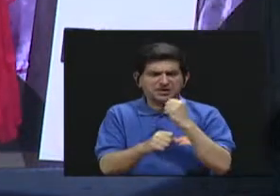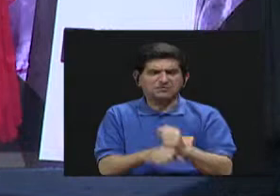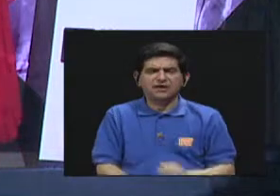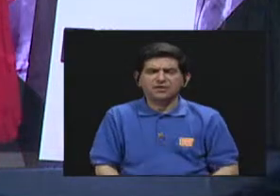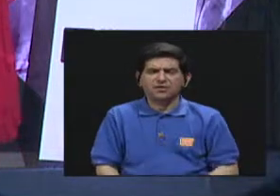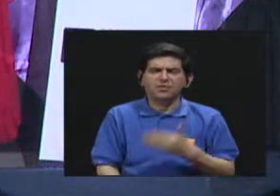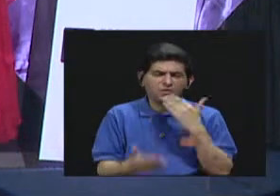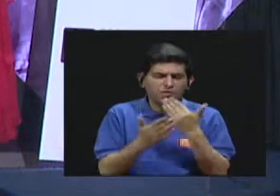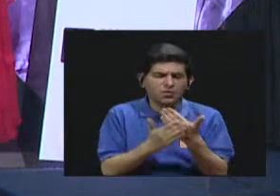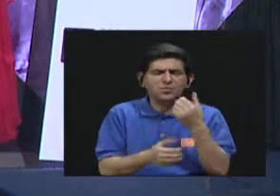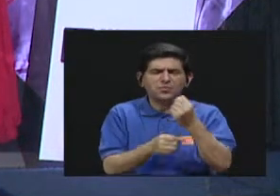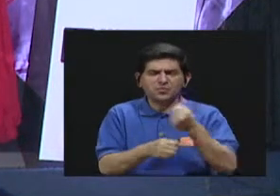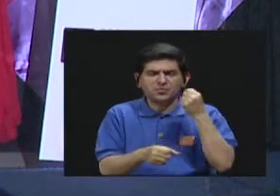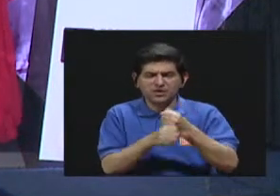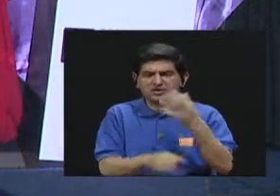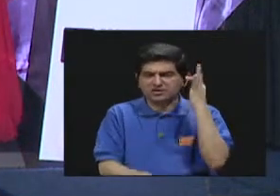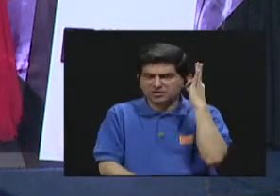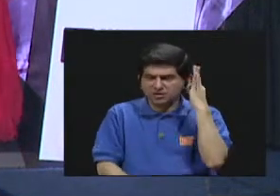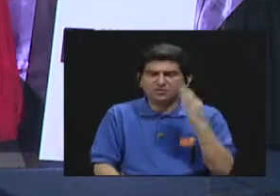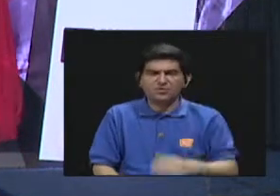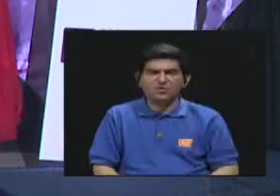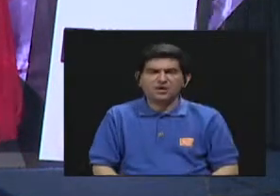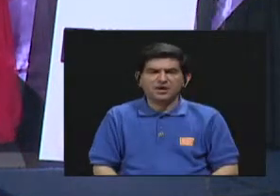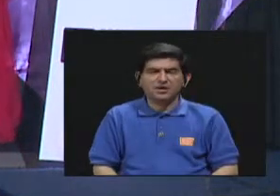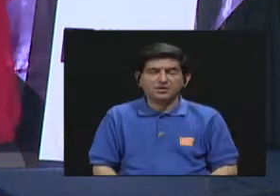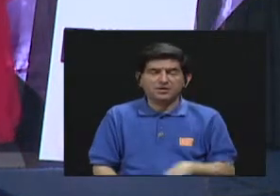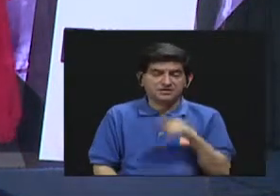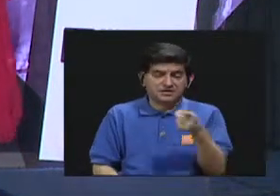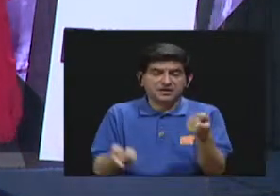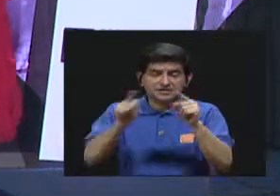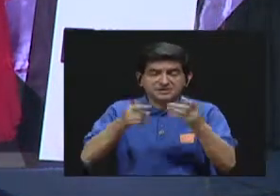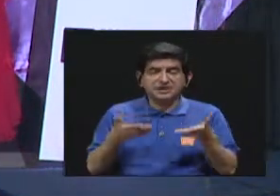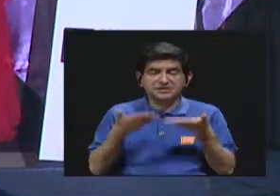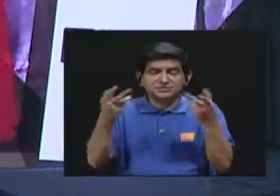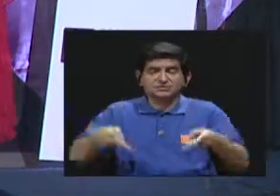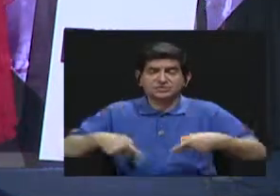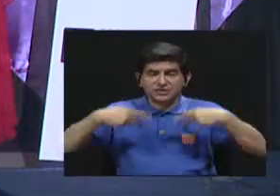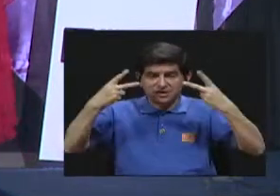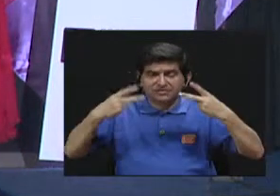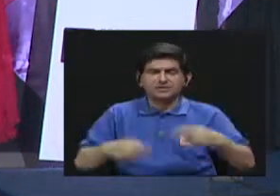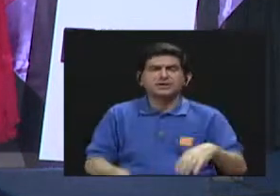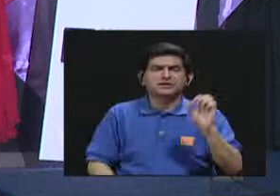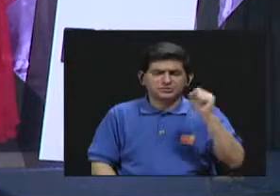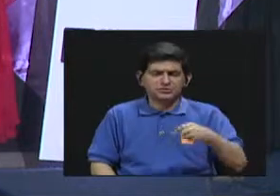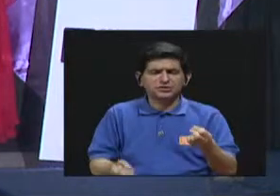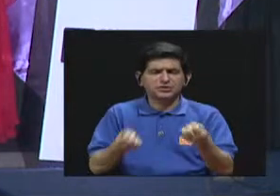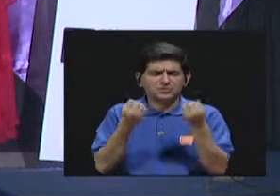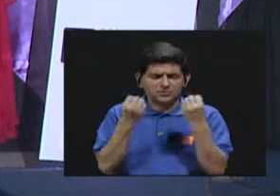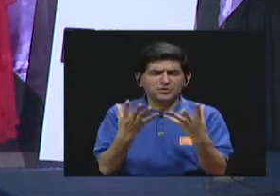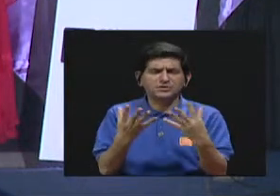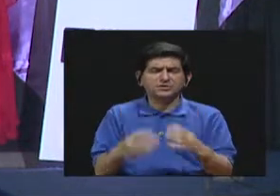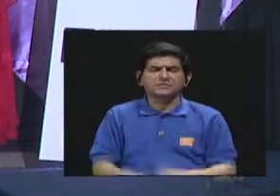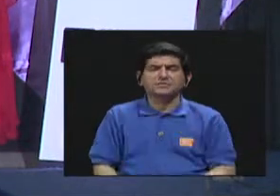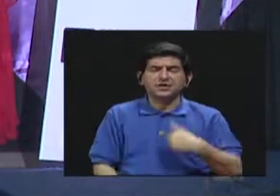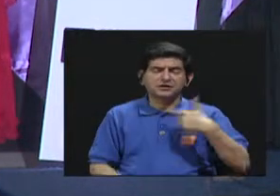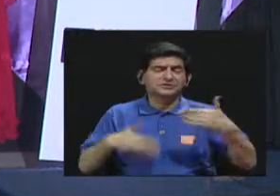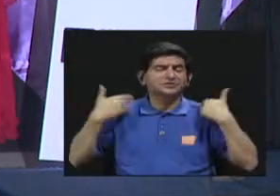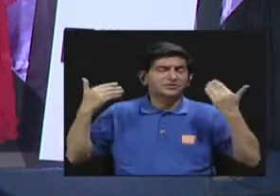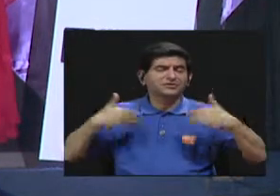noble oficio de mujeres que, uh-huh, que dieron vida. Sí, muchas vidas. Uh-huh. Me siento muy